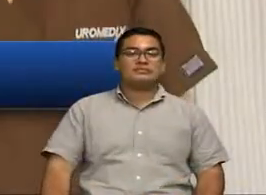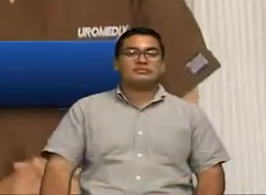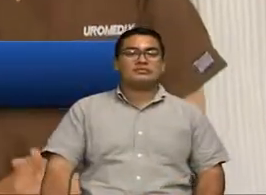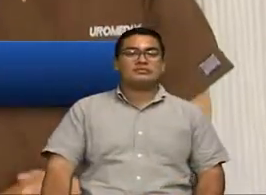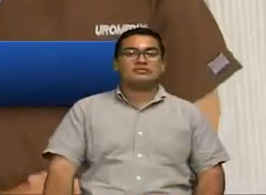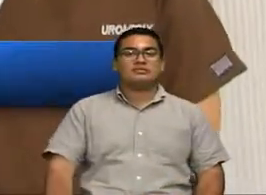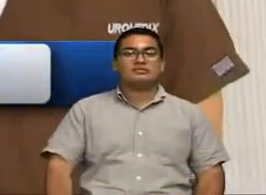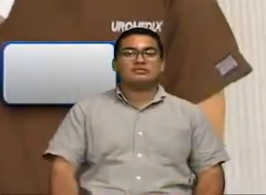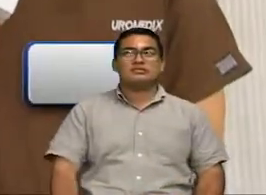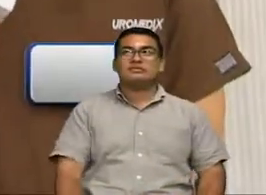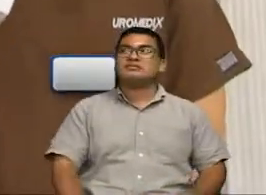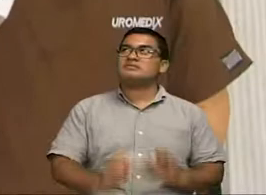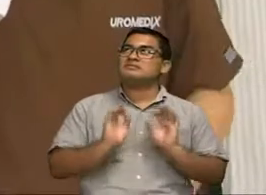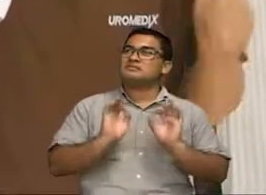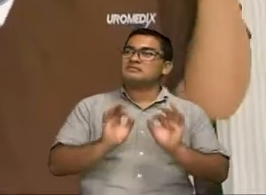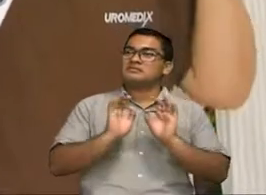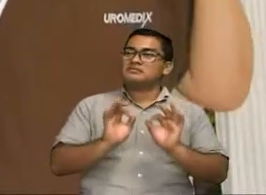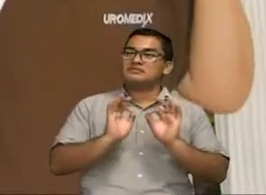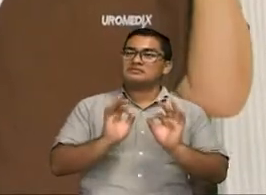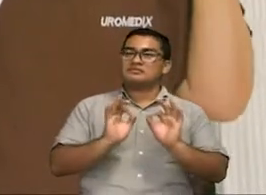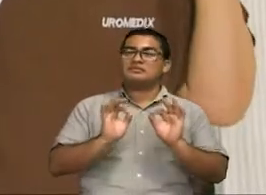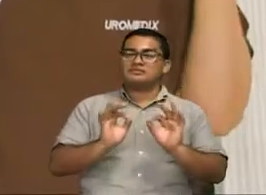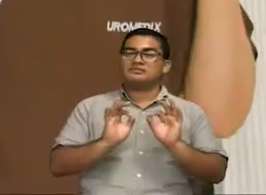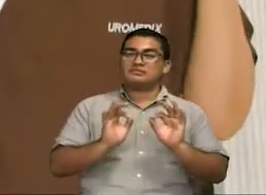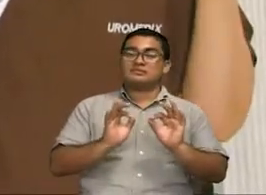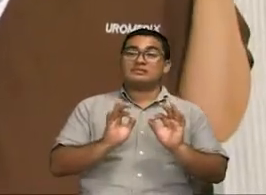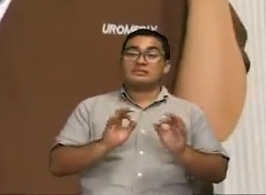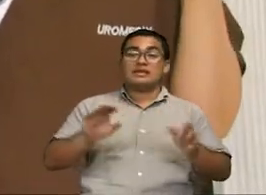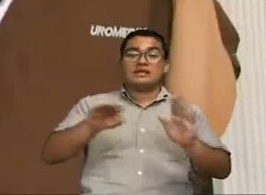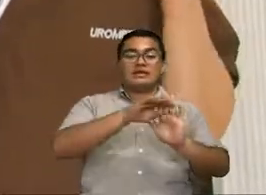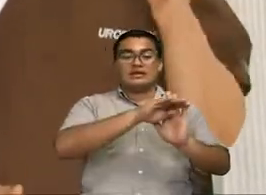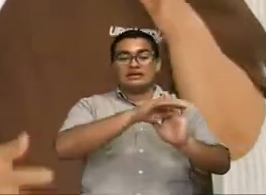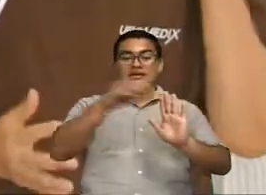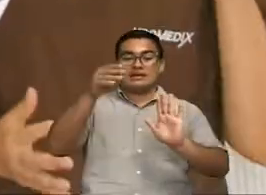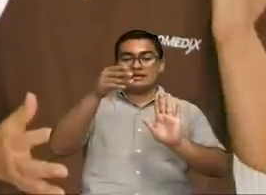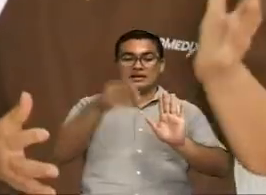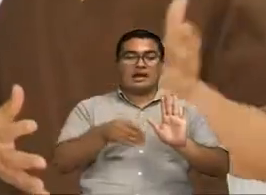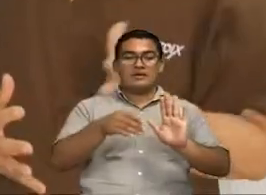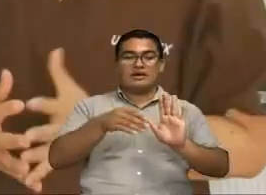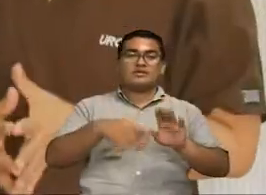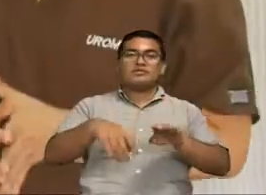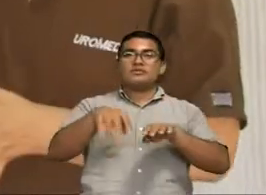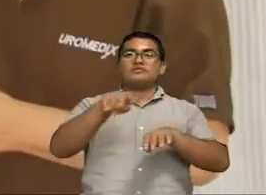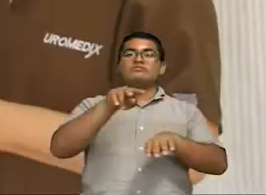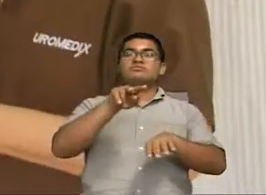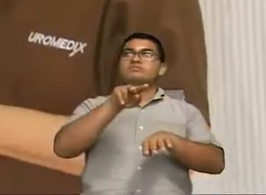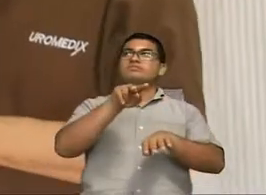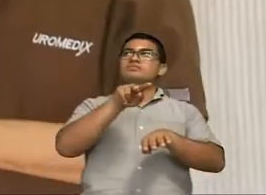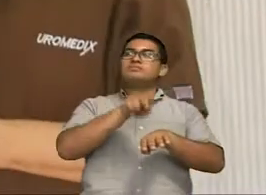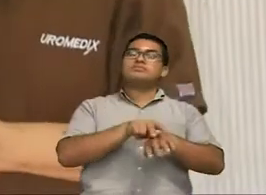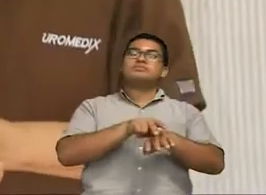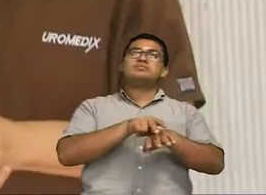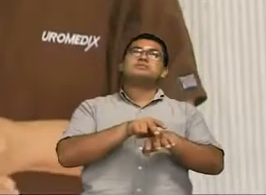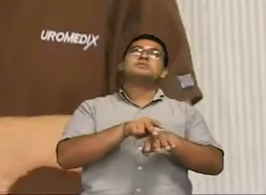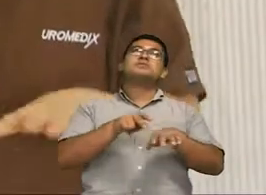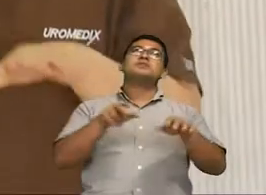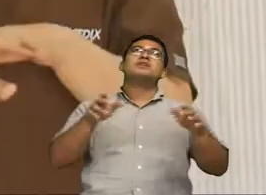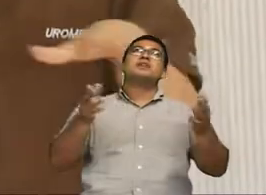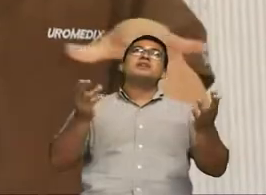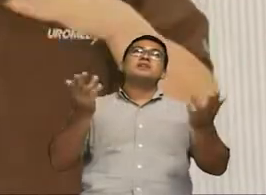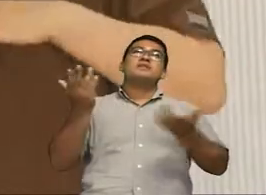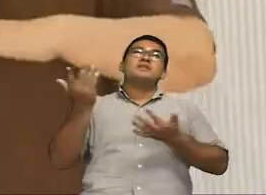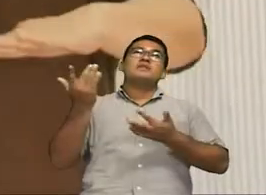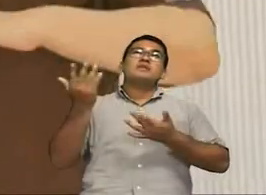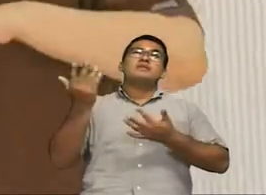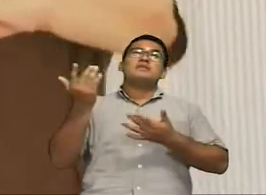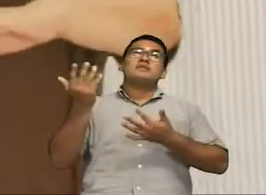Bueno, en primer lugar tenemos la de la posición en la cama. Ellas no la llevamos al expulsivo. Ellas se quedan allí en la cama, ya sea